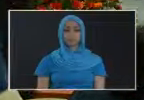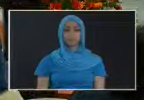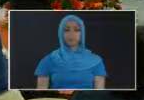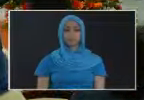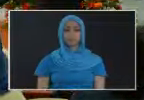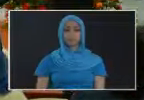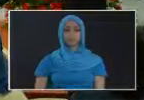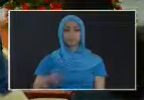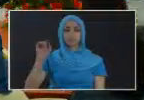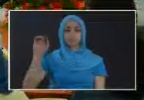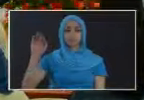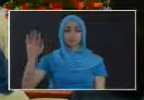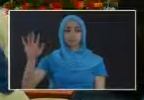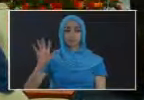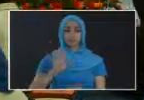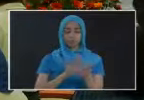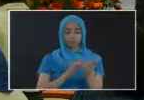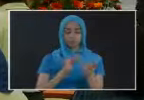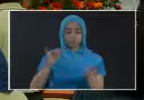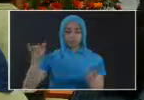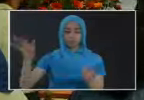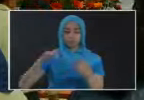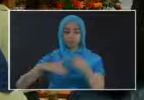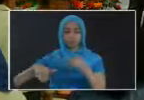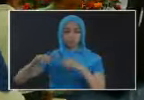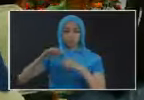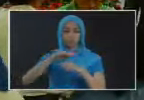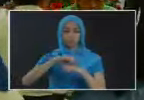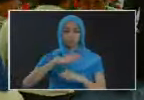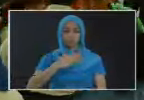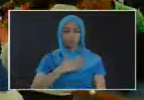Su gloria sobre mí,